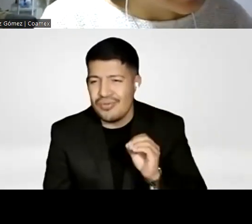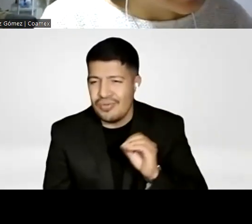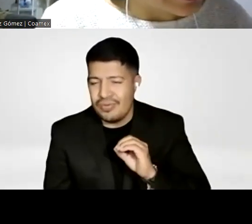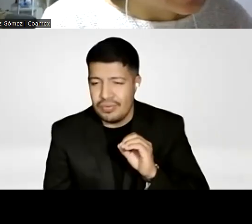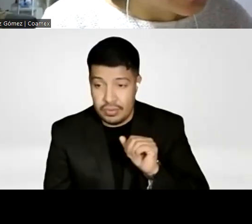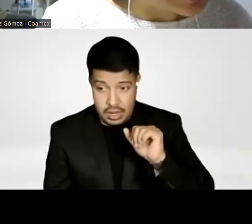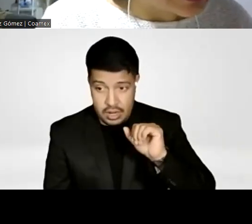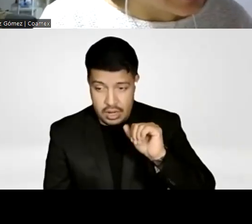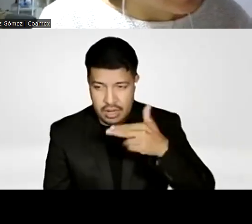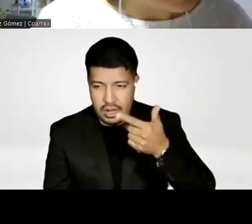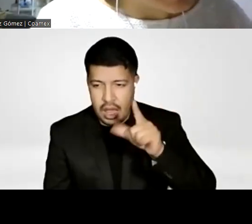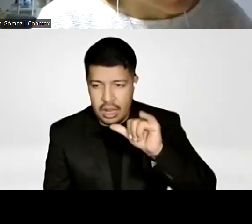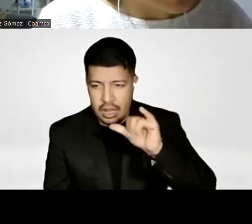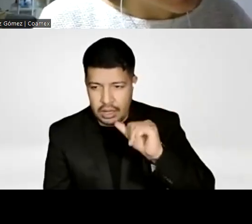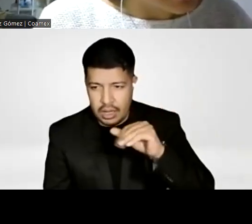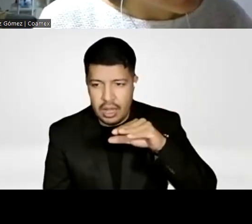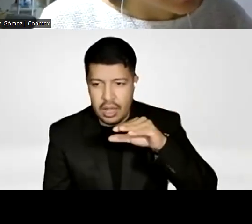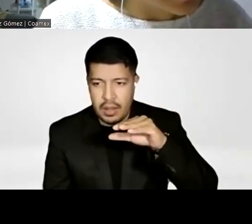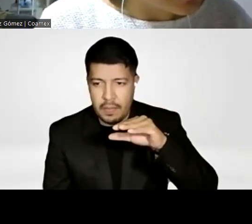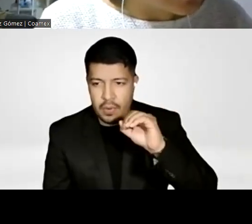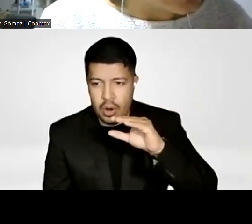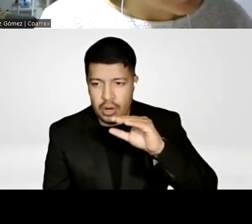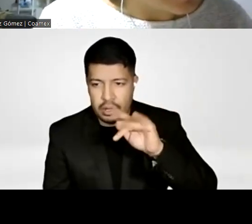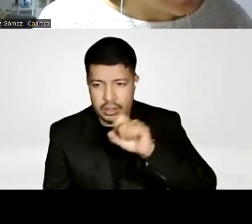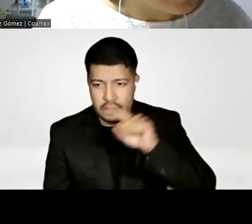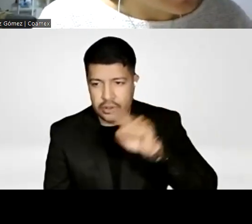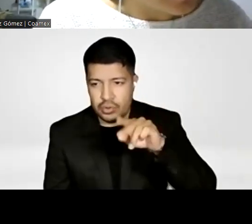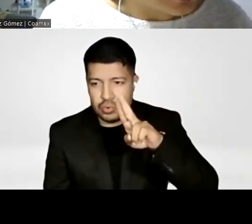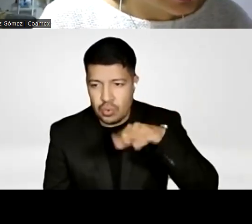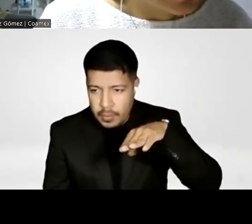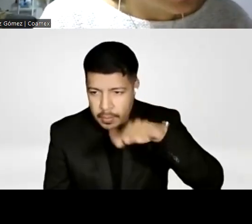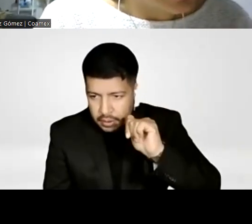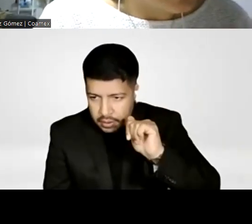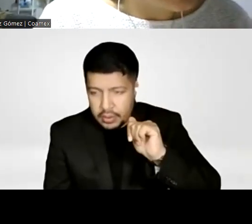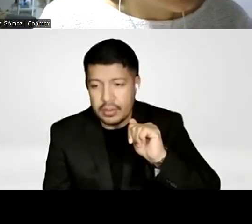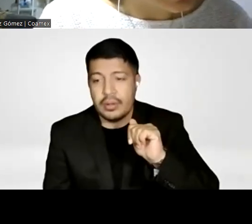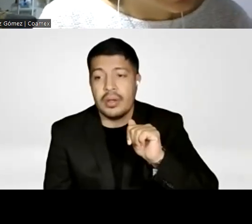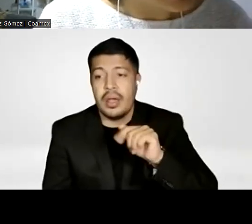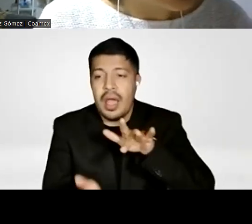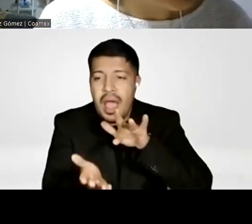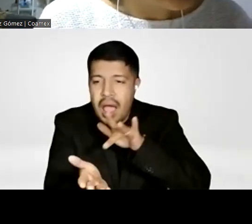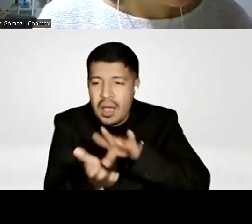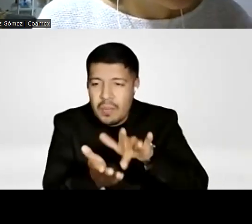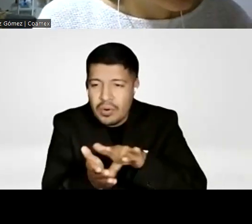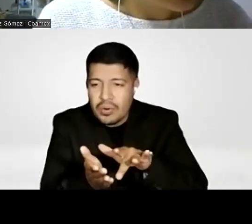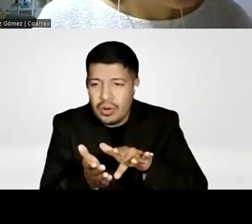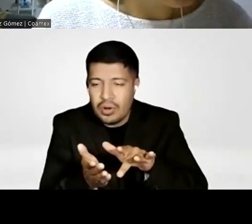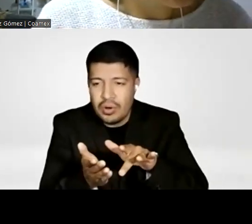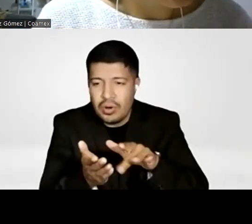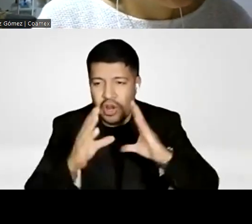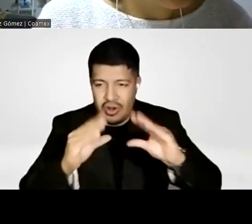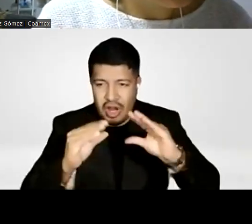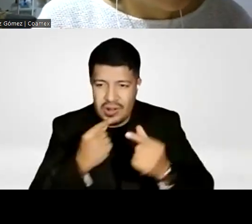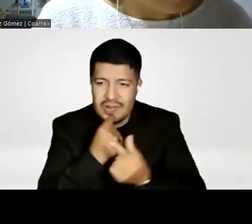Moctezuma nos cuenta que actualmente realiza una tesis doctoral para el apoyo del diseño de recursos didácticos para niños